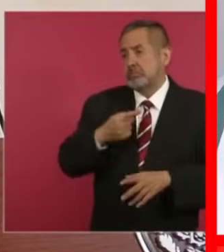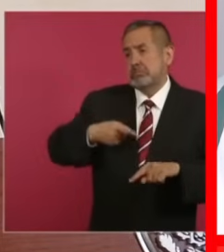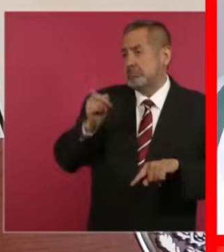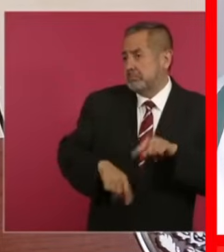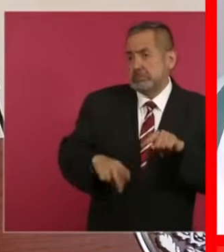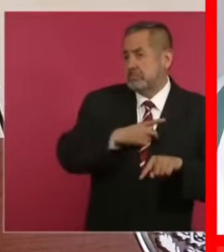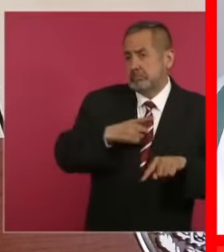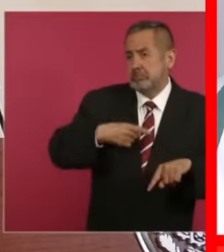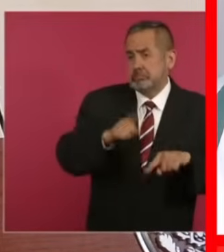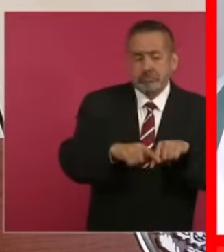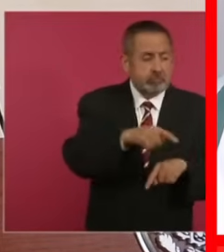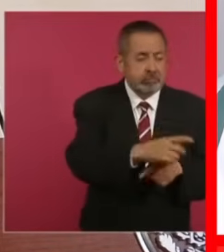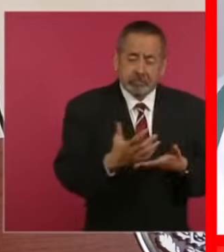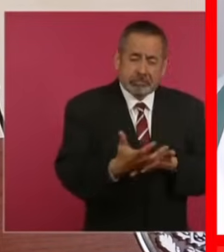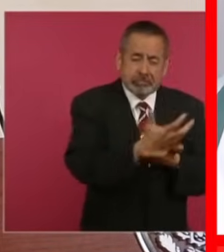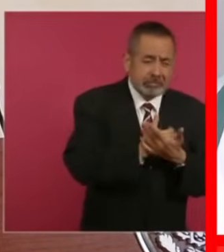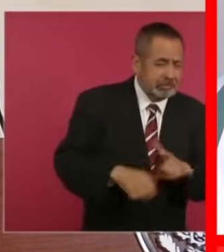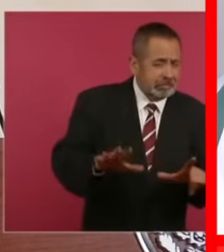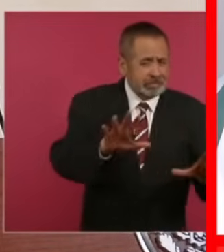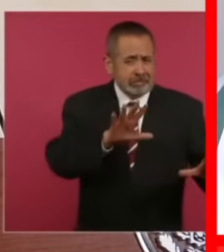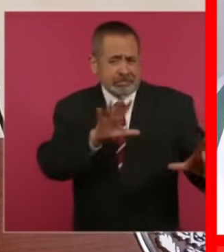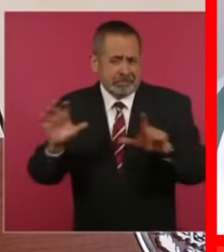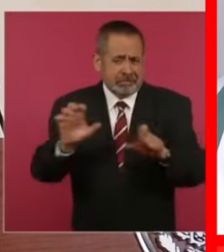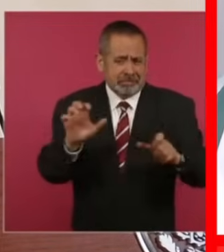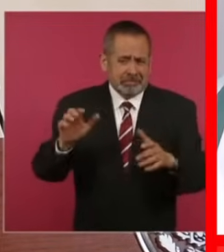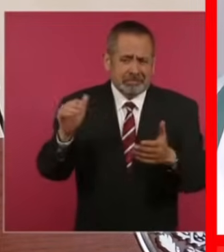otros 700000 pesos